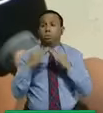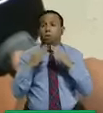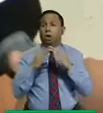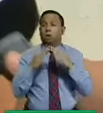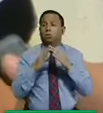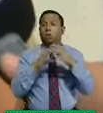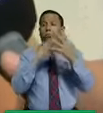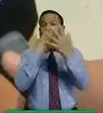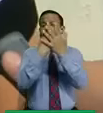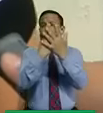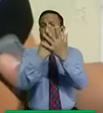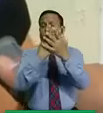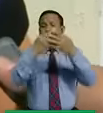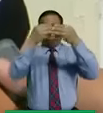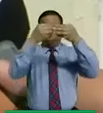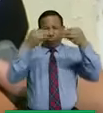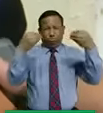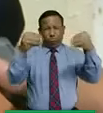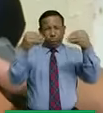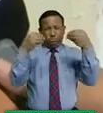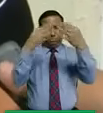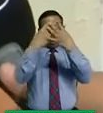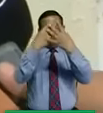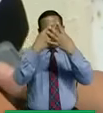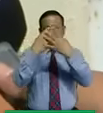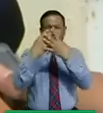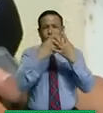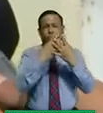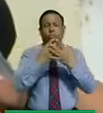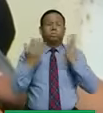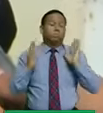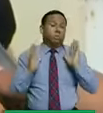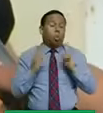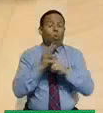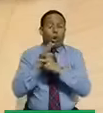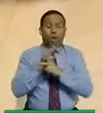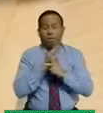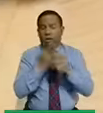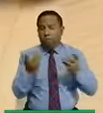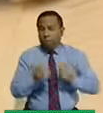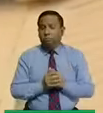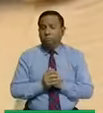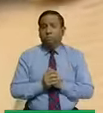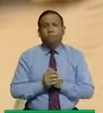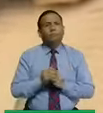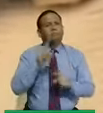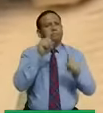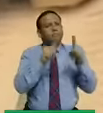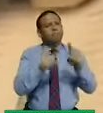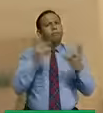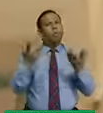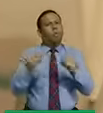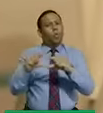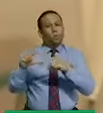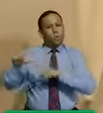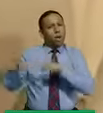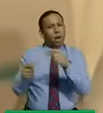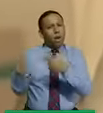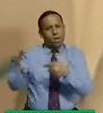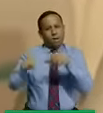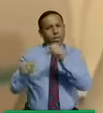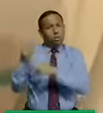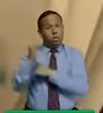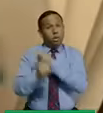puerta cerrada, pues. Nosotros nos ponemos todo y el ventilador que lo ayude a espantarlo de un lado para otro. Para esto, varios laboratorios internacionales